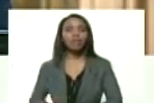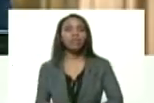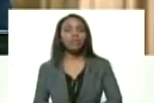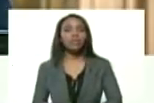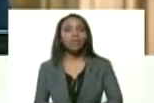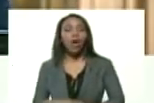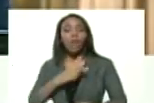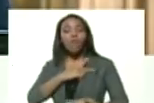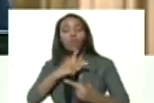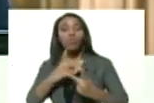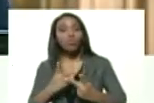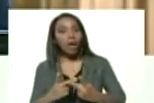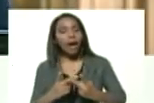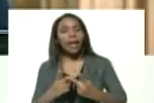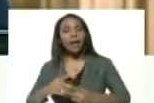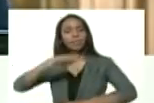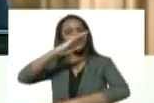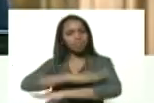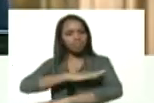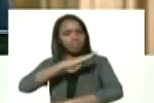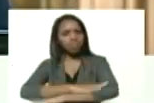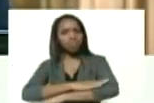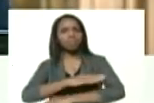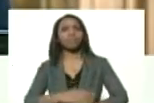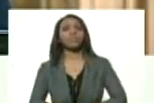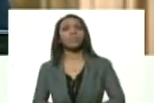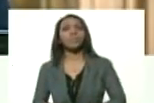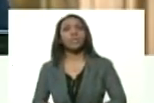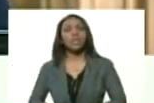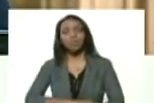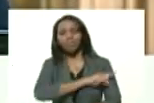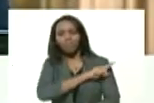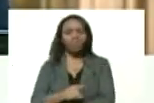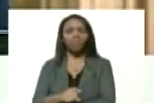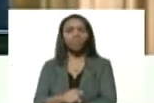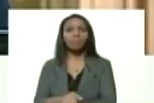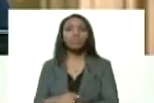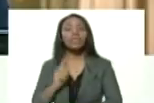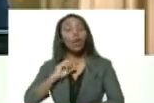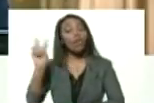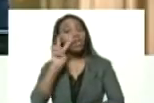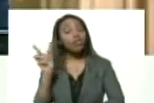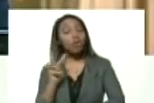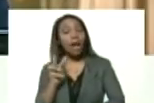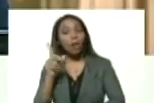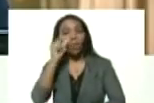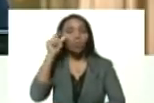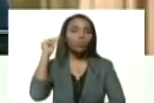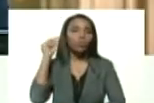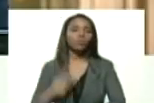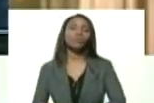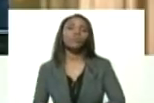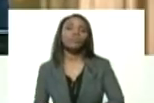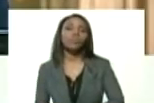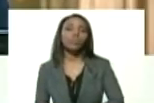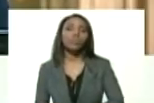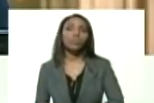voluntaria disciplinada radical de los venezolanos y las venezolanas